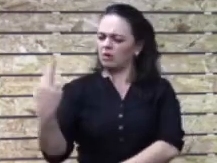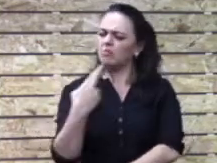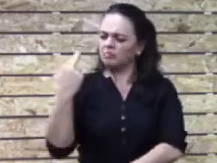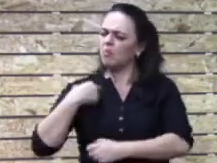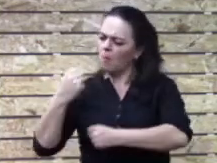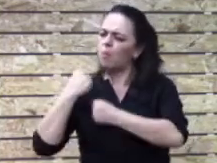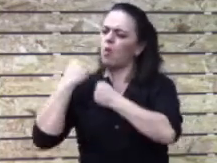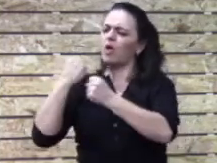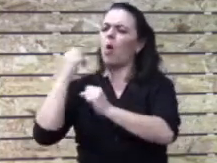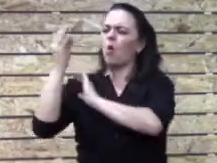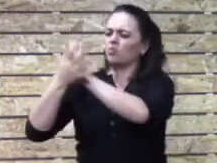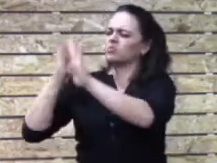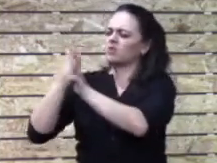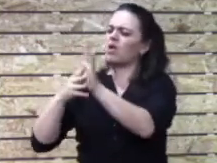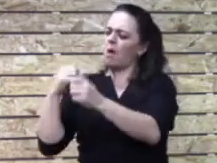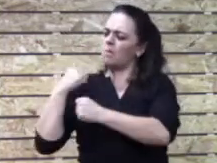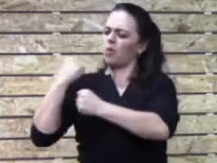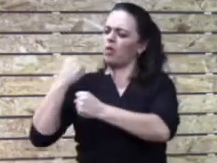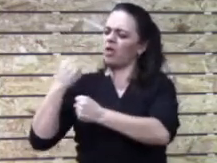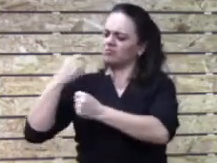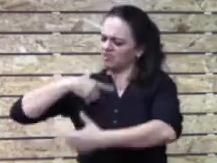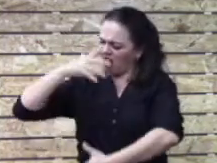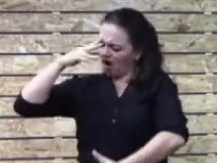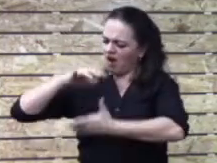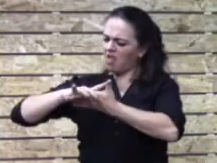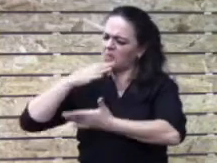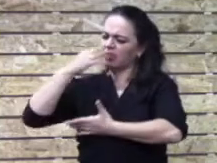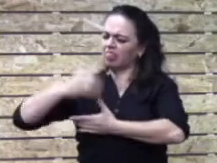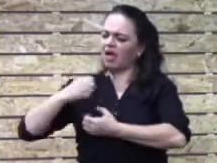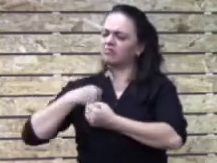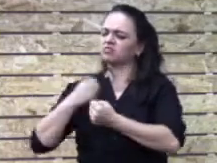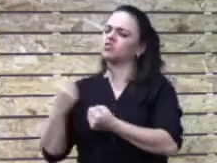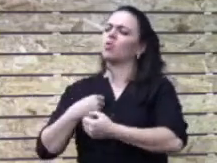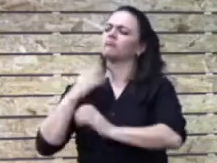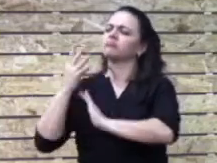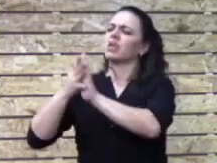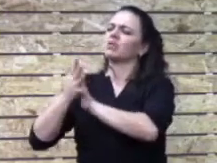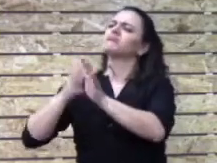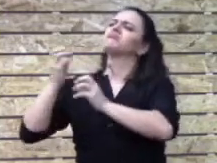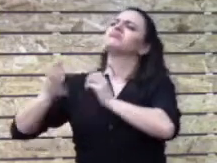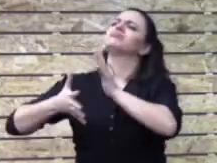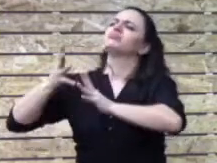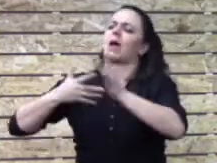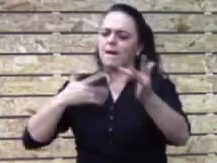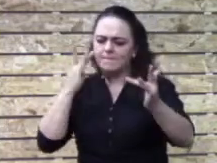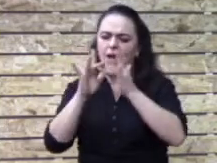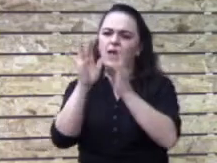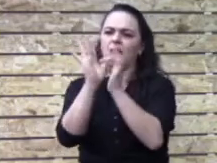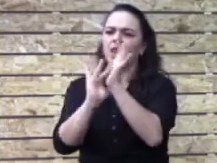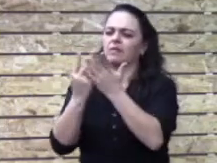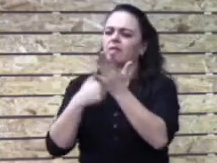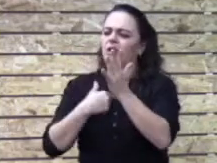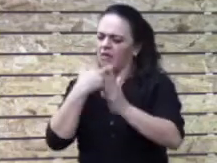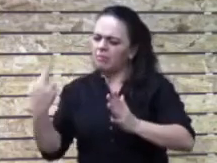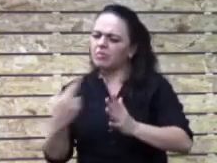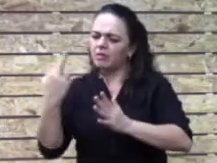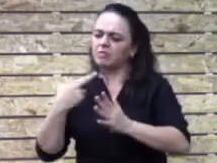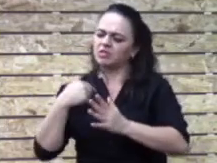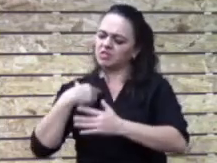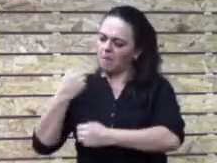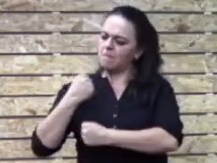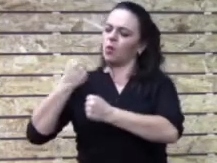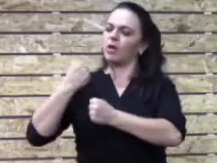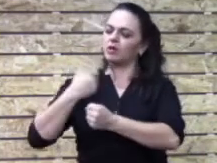cuando dice, Él lo hace y cuando quiere nadie se le opone. Segundo uso que Satanás hace de la palabra del Señor.